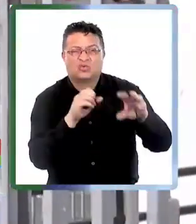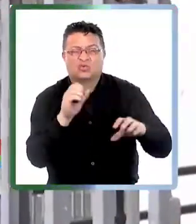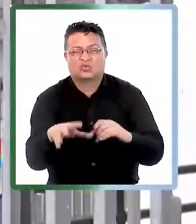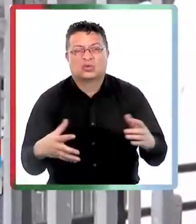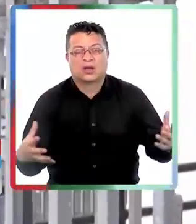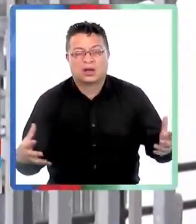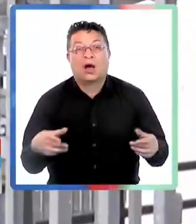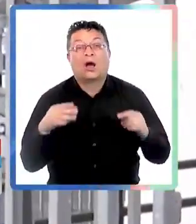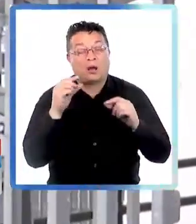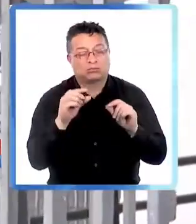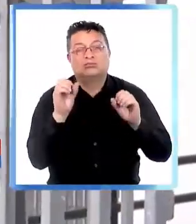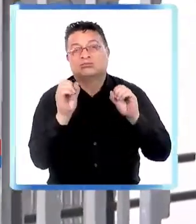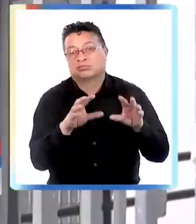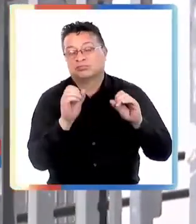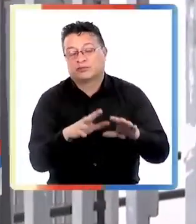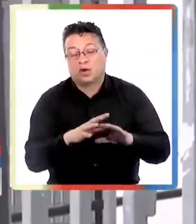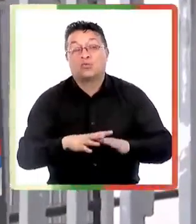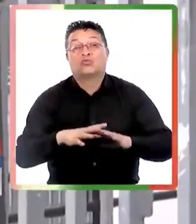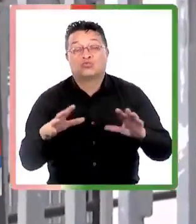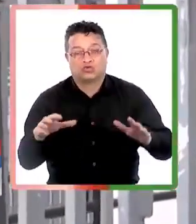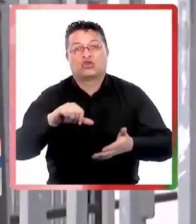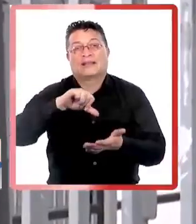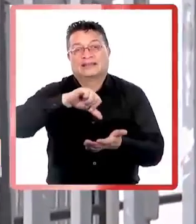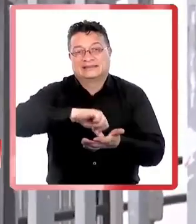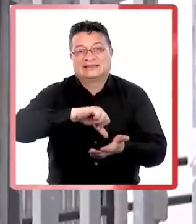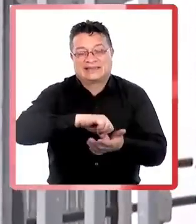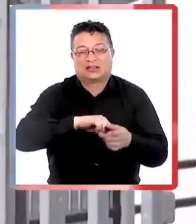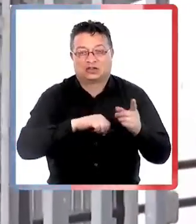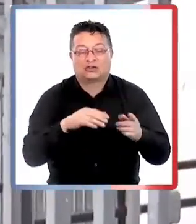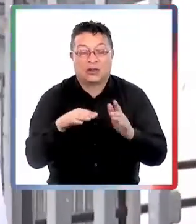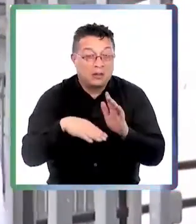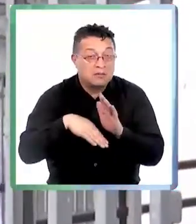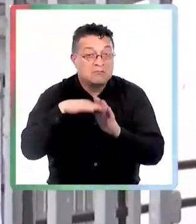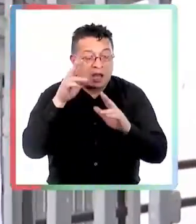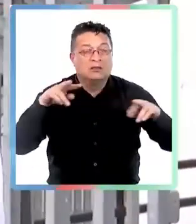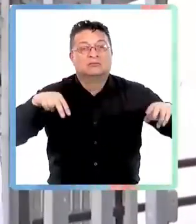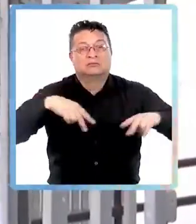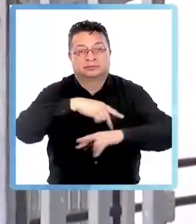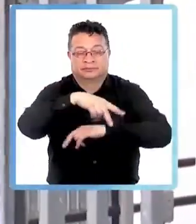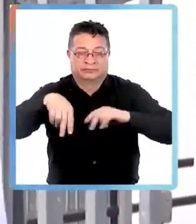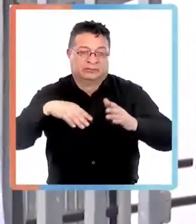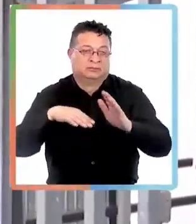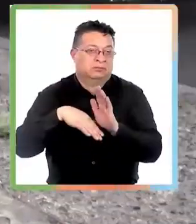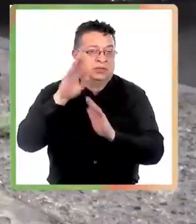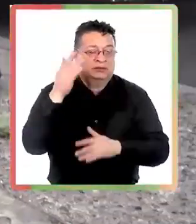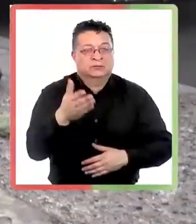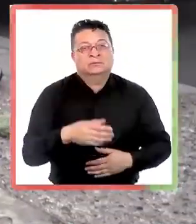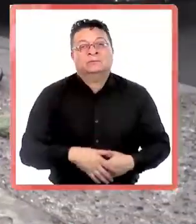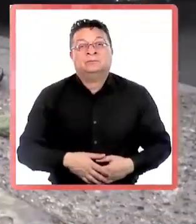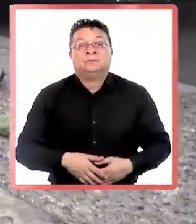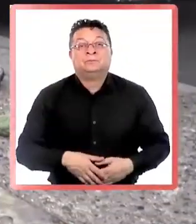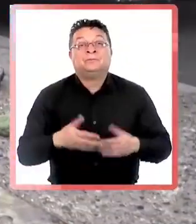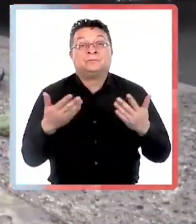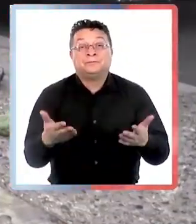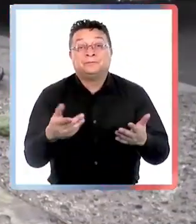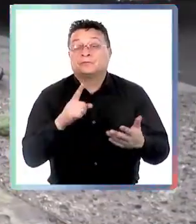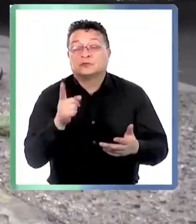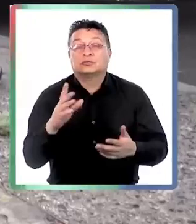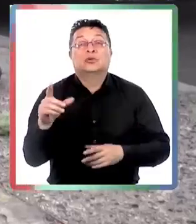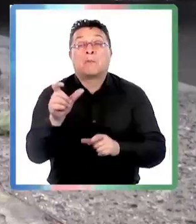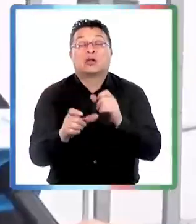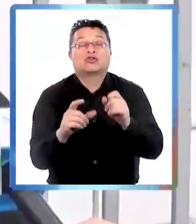de basura. Sí, está un poco dejado igual últimamente la parte del centro, que es como lo que más se transita últimamente. Todos